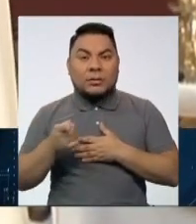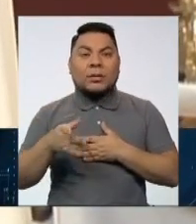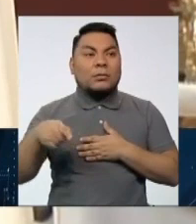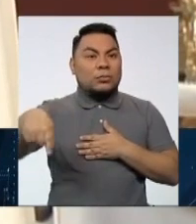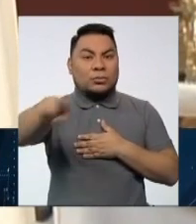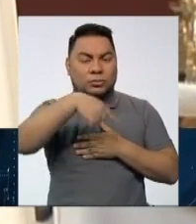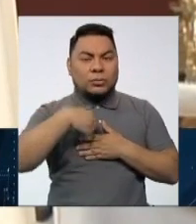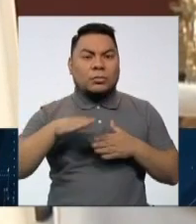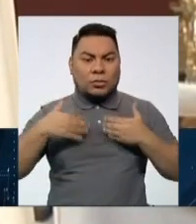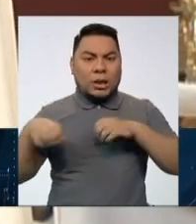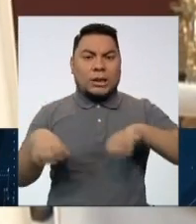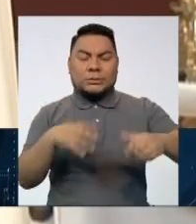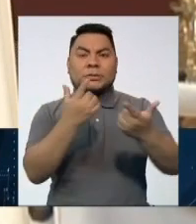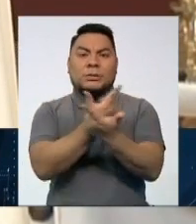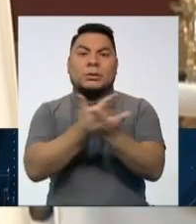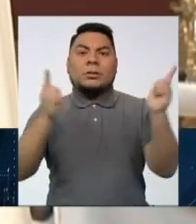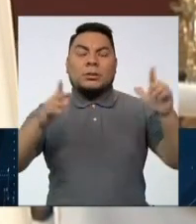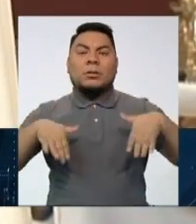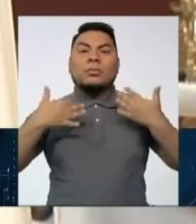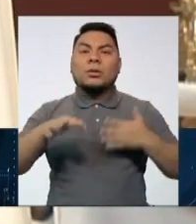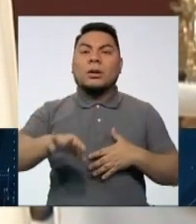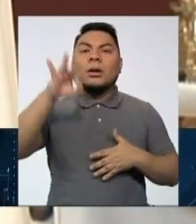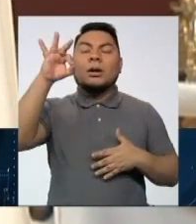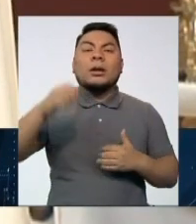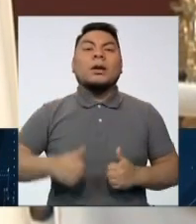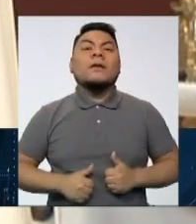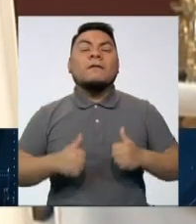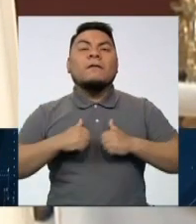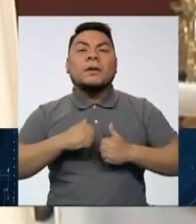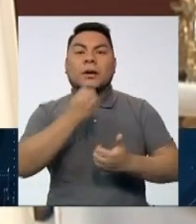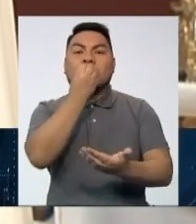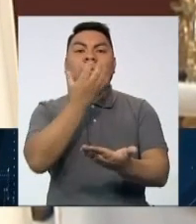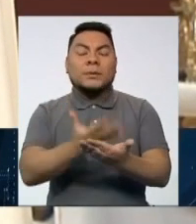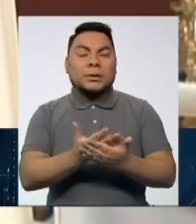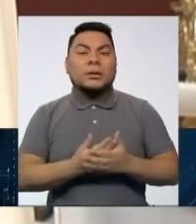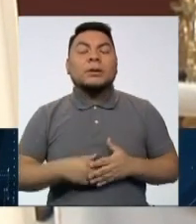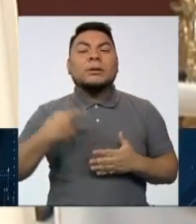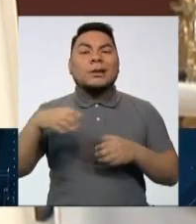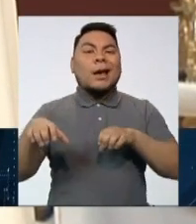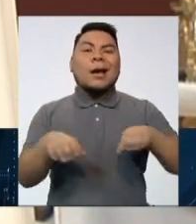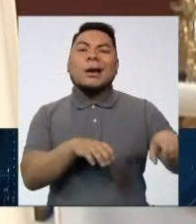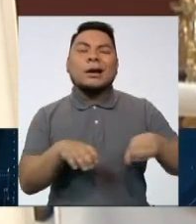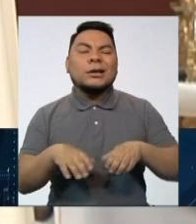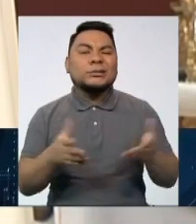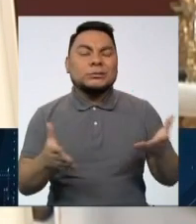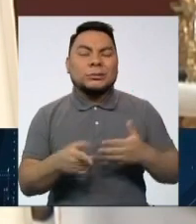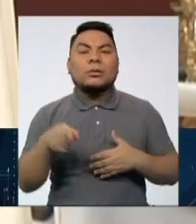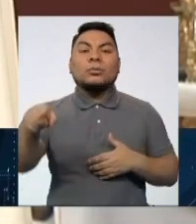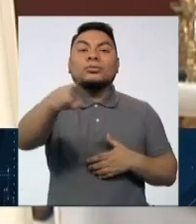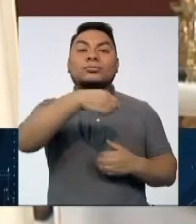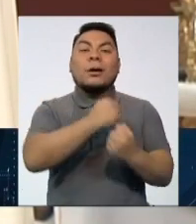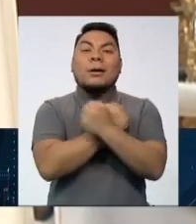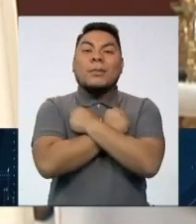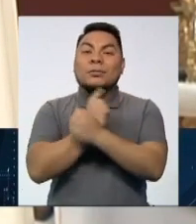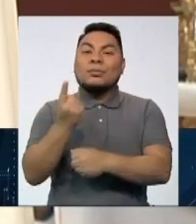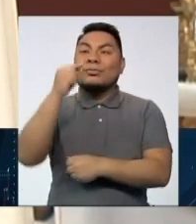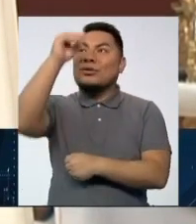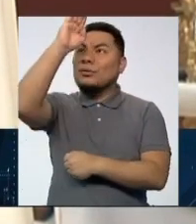nuestra libertad para elegir la vida y el bien se realiza amando a